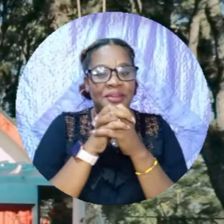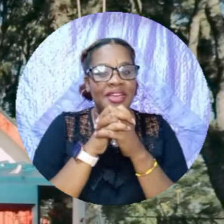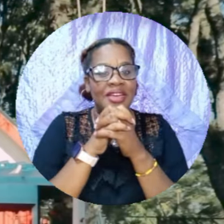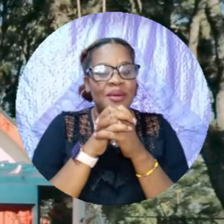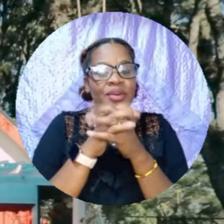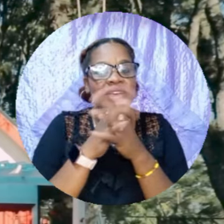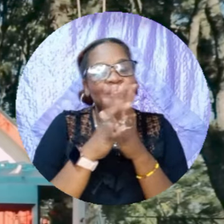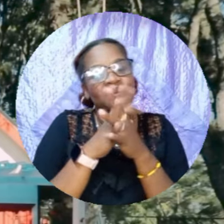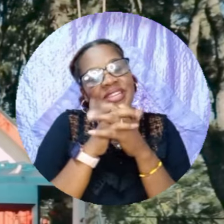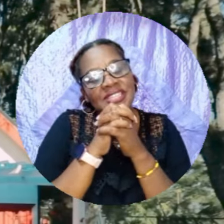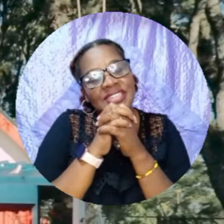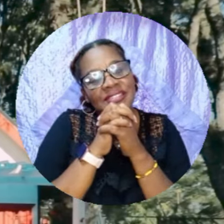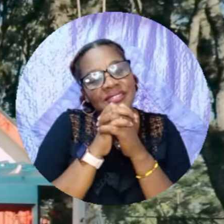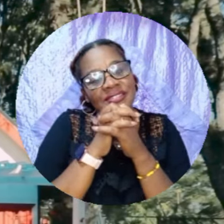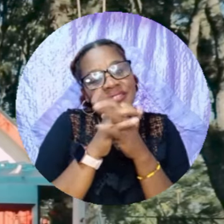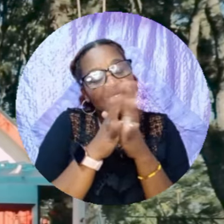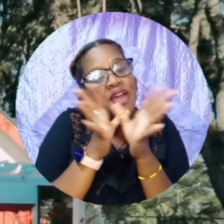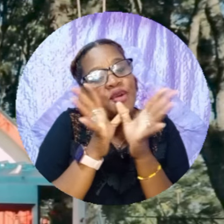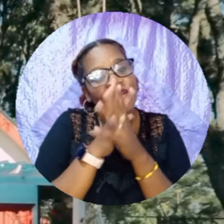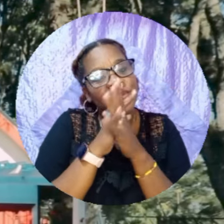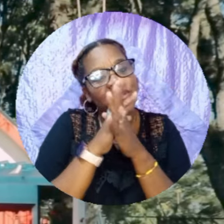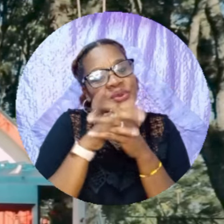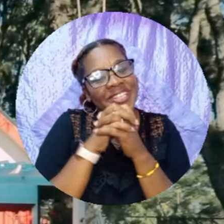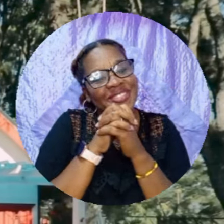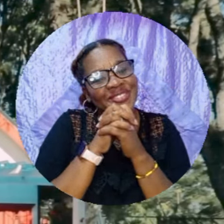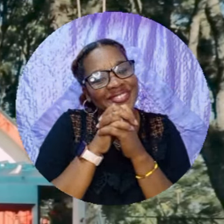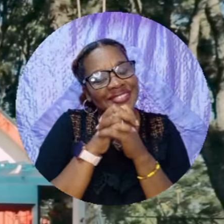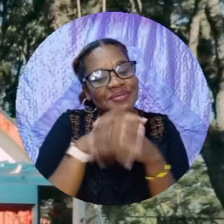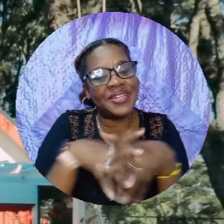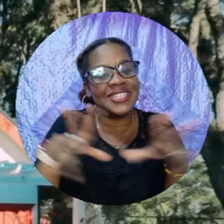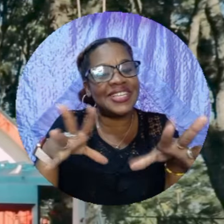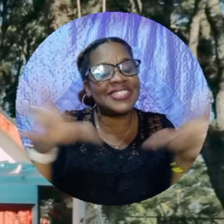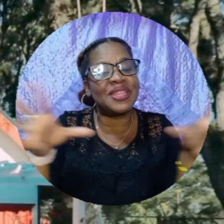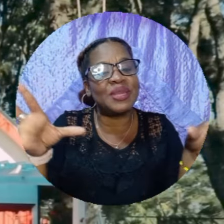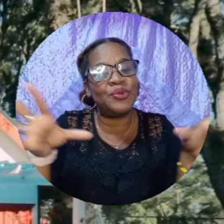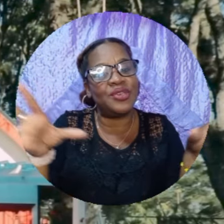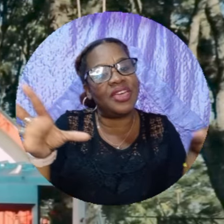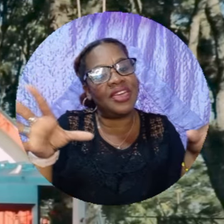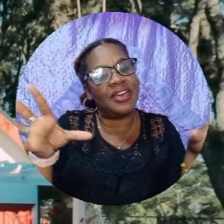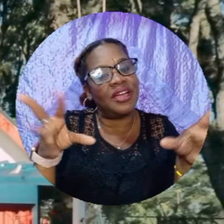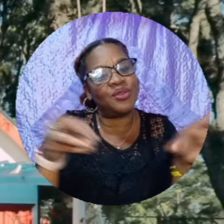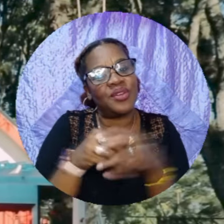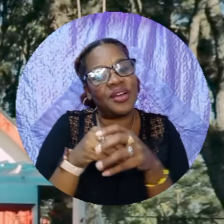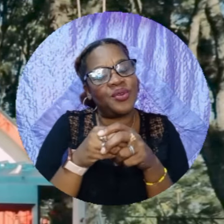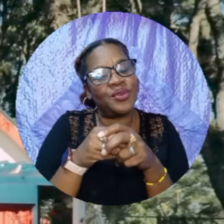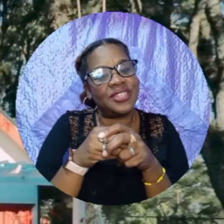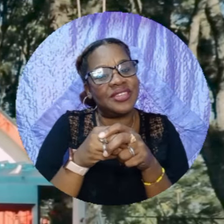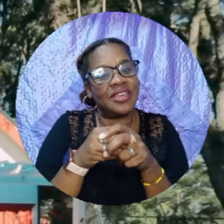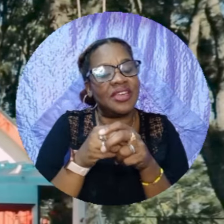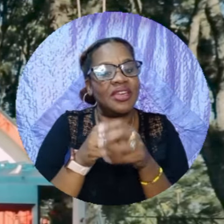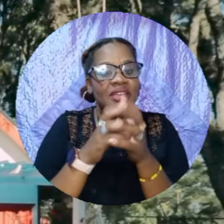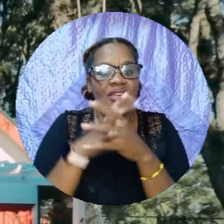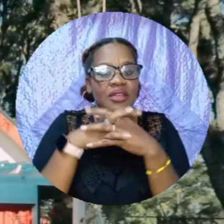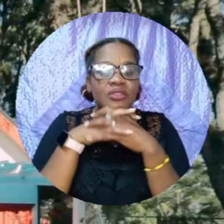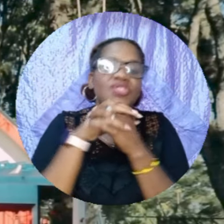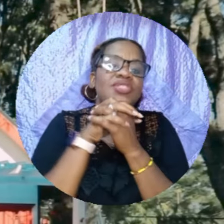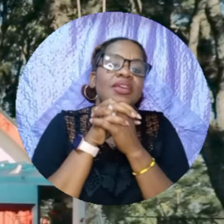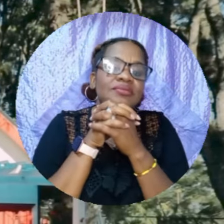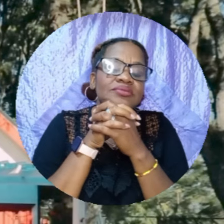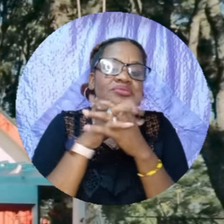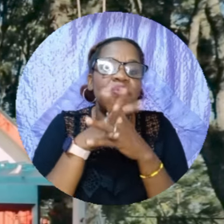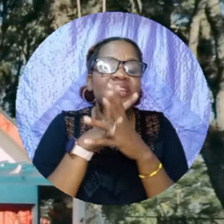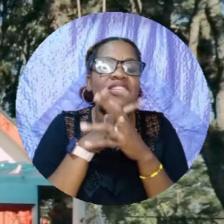lágrimas. Porque es que esto parece sacado un libro de cuento. Parecen casitas de muñeca, todas coloridas. Es que, no